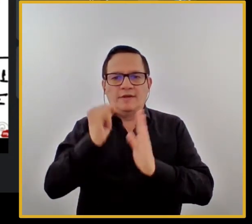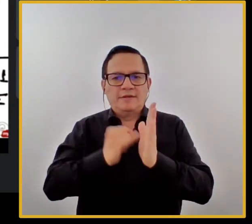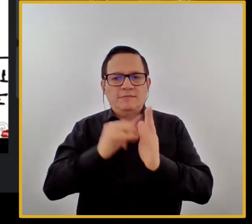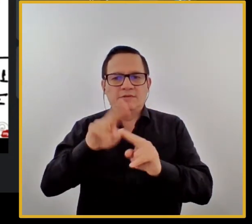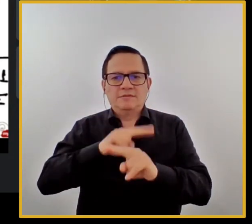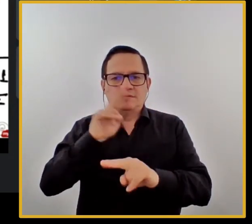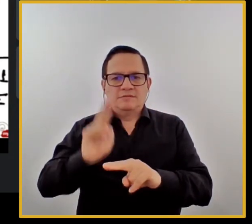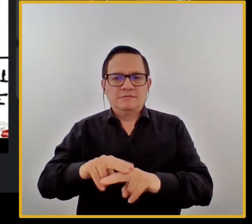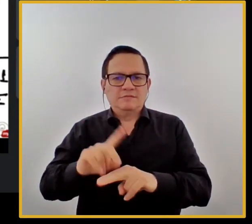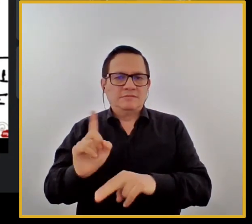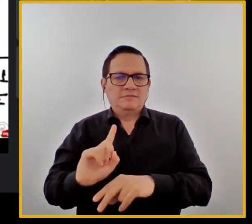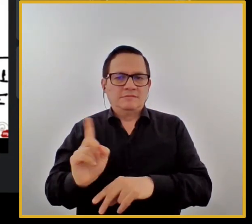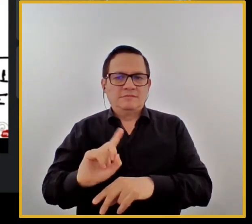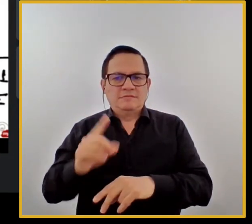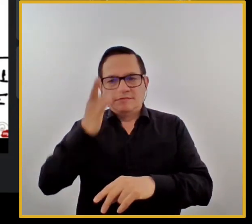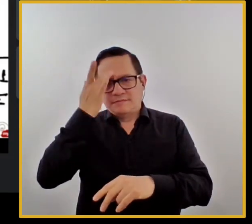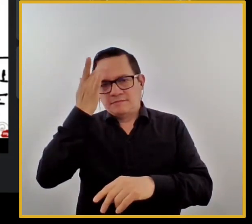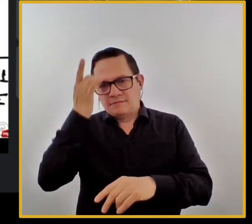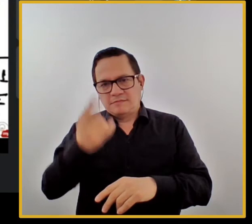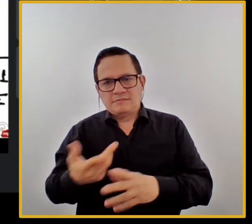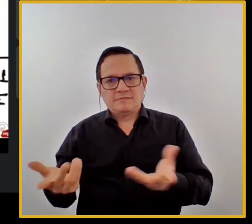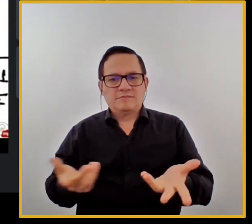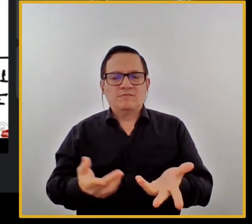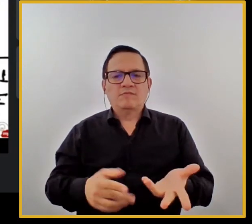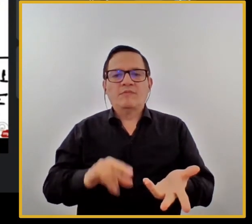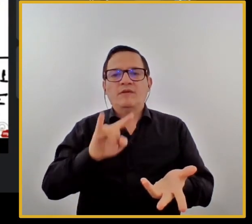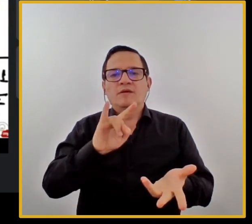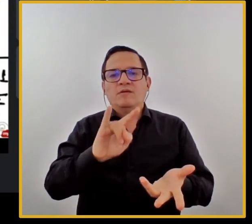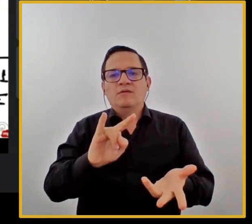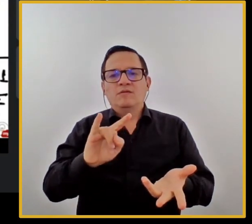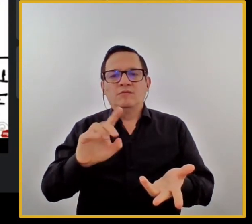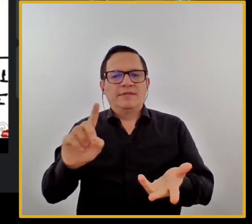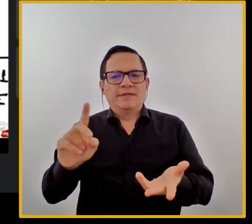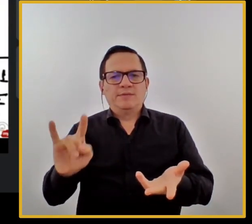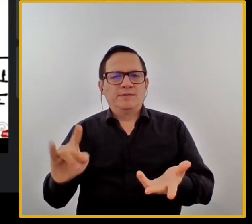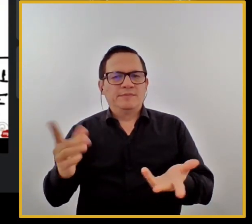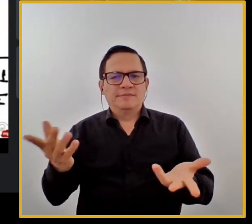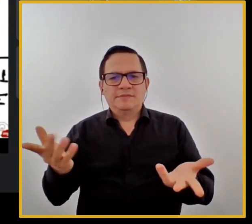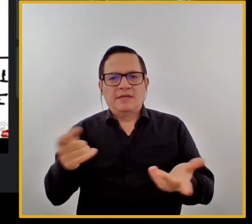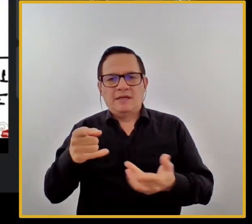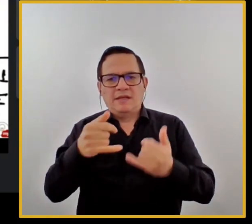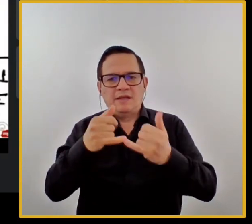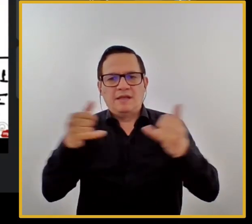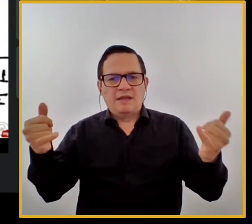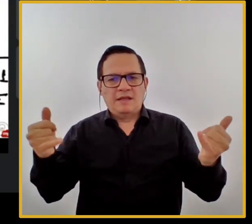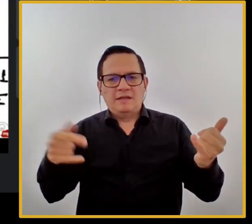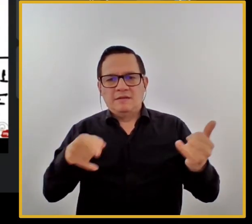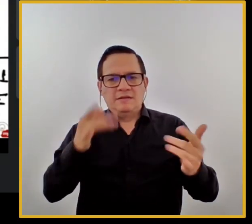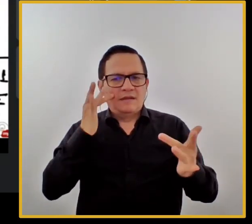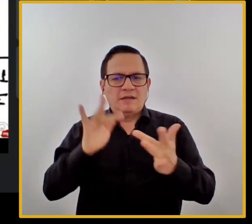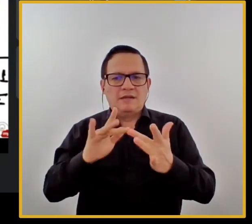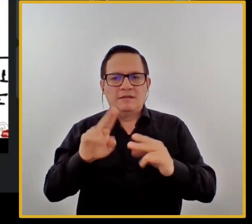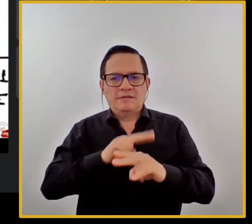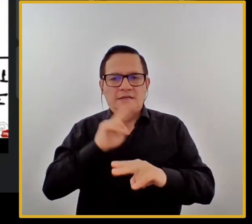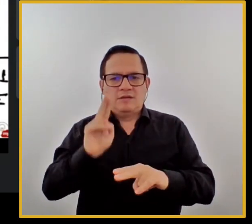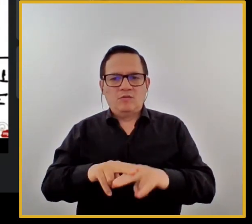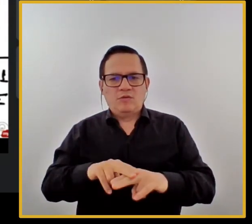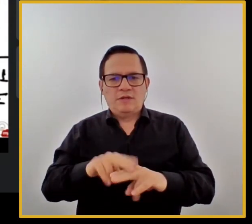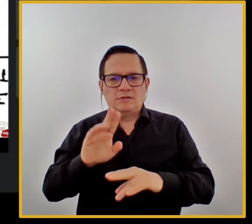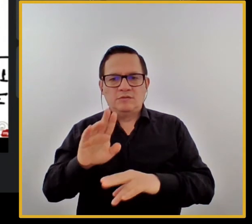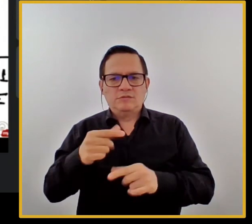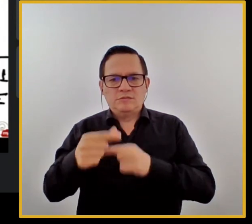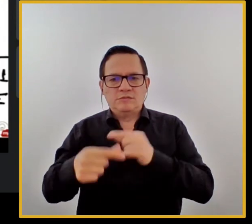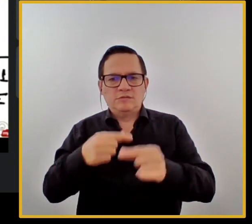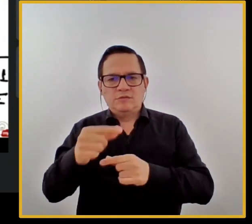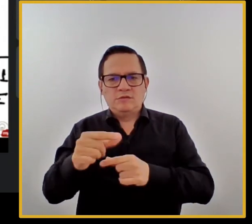el logaritmo natural tenemos en cuenta que es du sobre du, algo así, y ahí está lineal, o sea que no hay logaritmo natural. Así